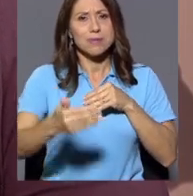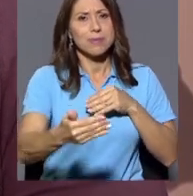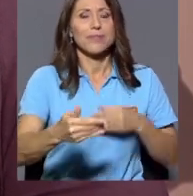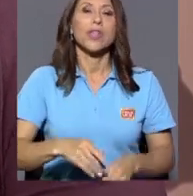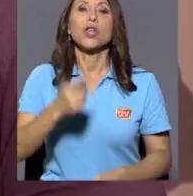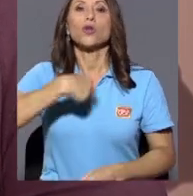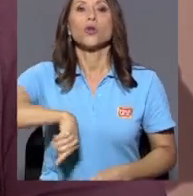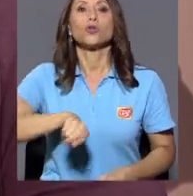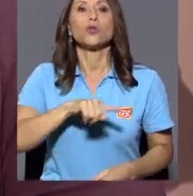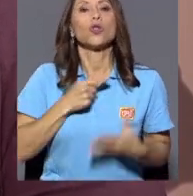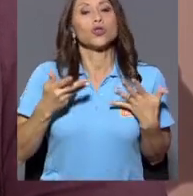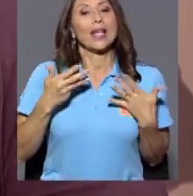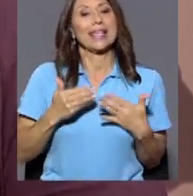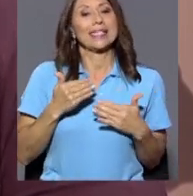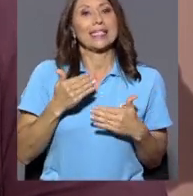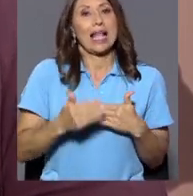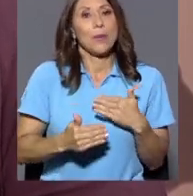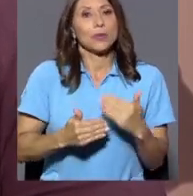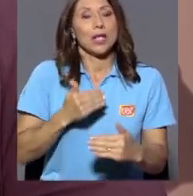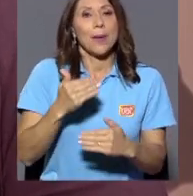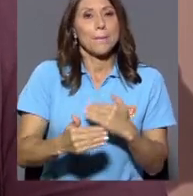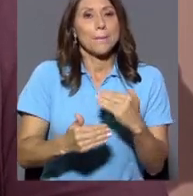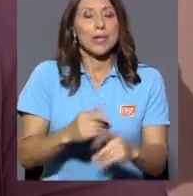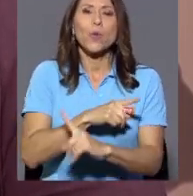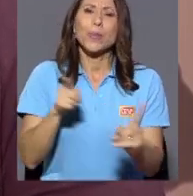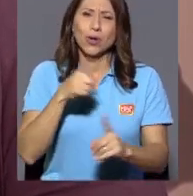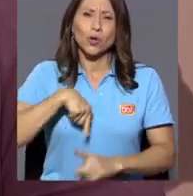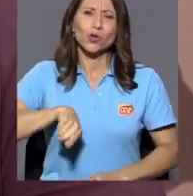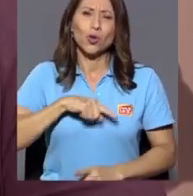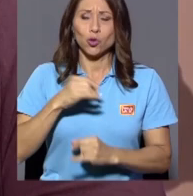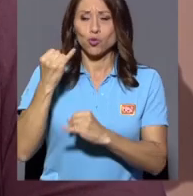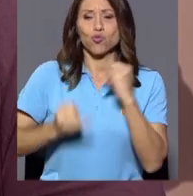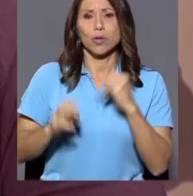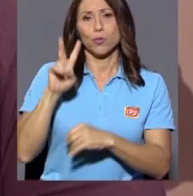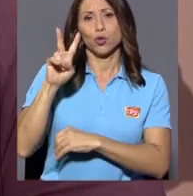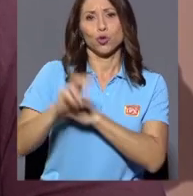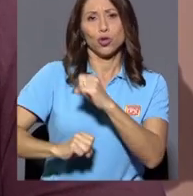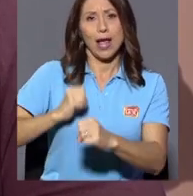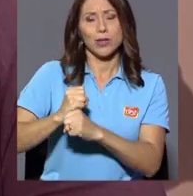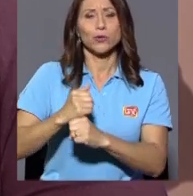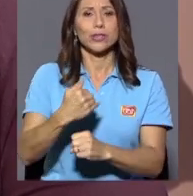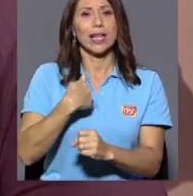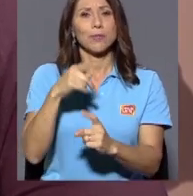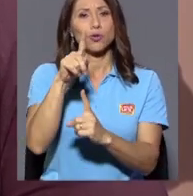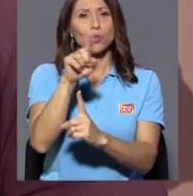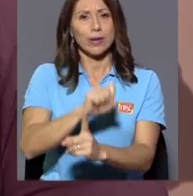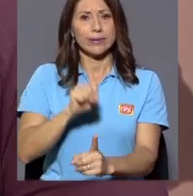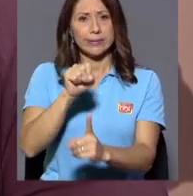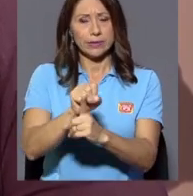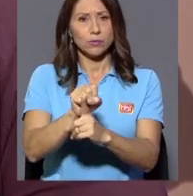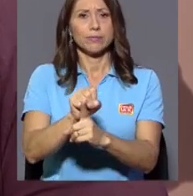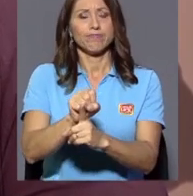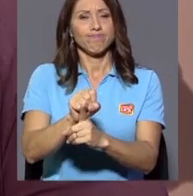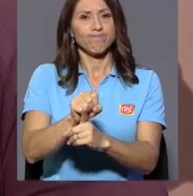estamos ahí en ese camino pero tenemos una coyuntura estos dos últimos años